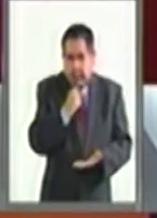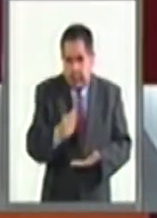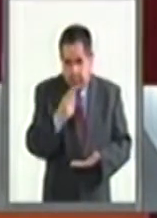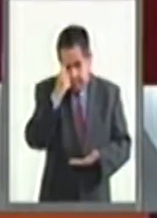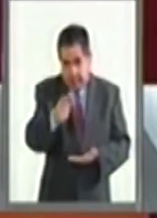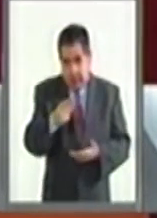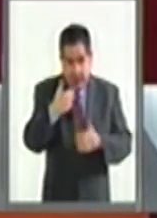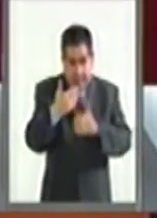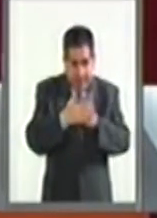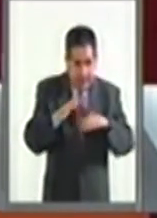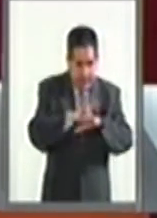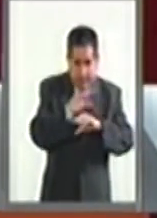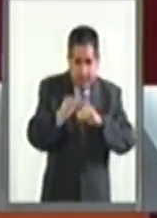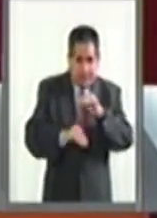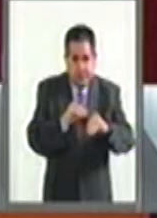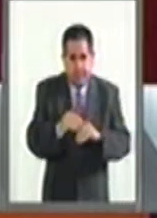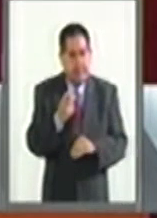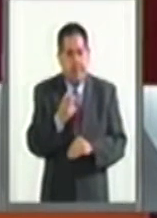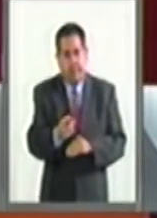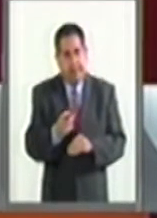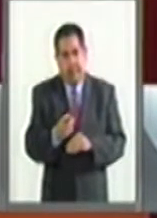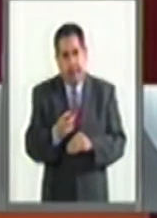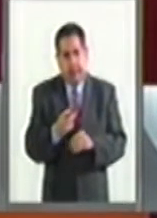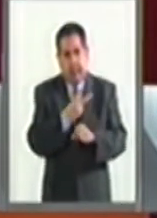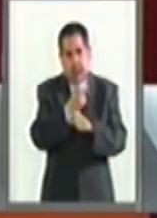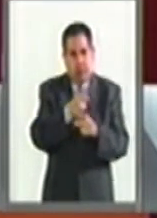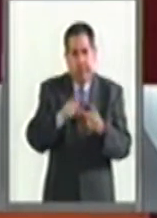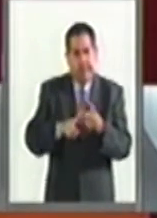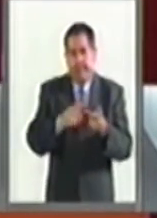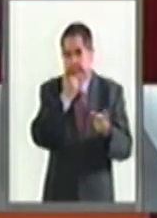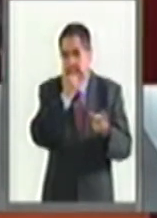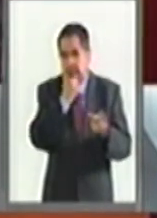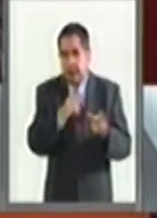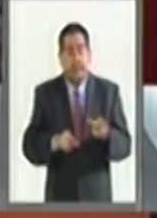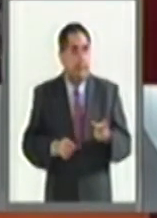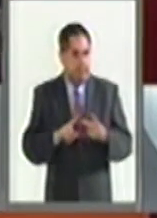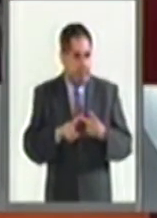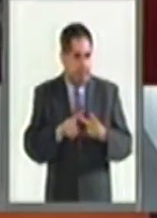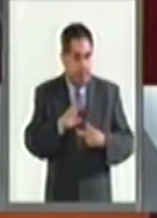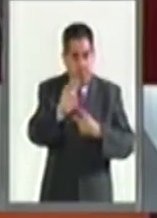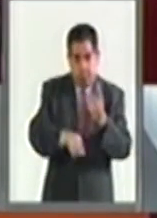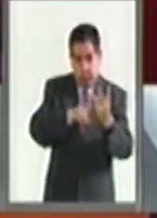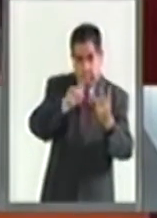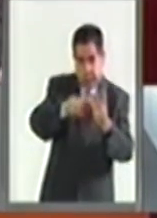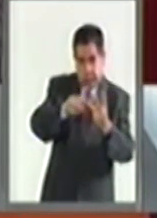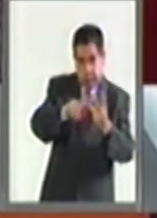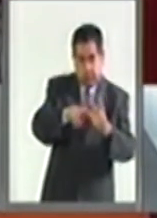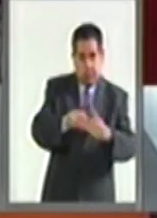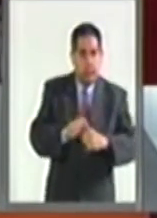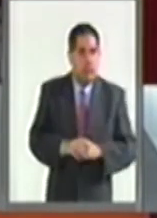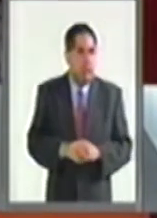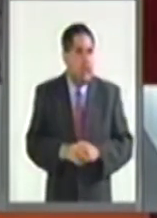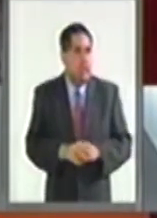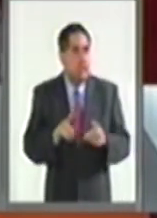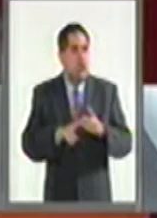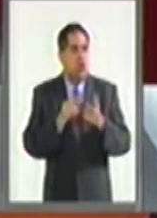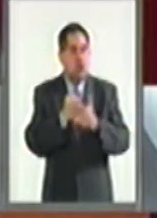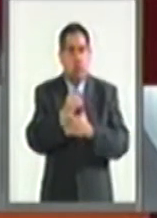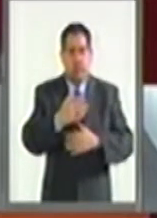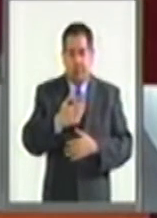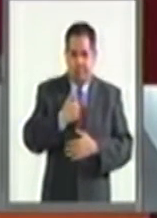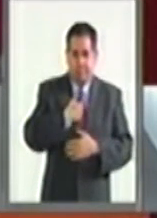que se pretende crear con esta segunda iniciativa. Y finalmente, el dictamen en materia de